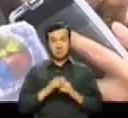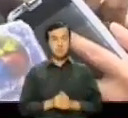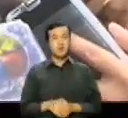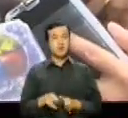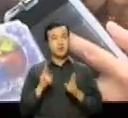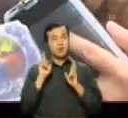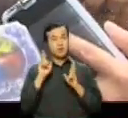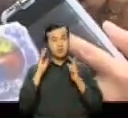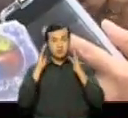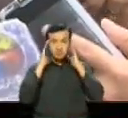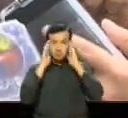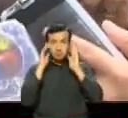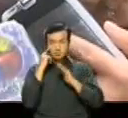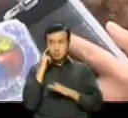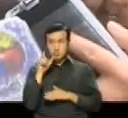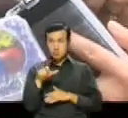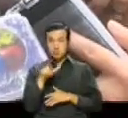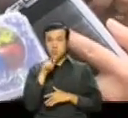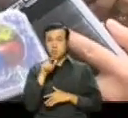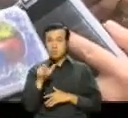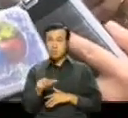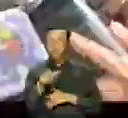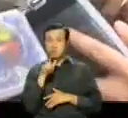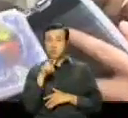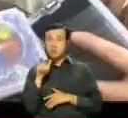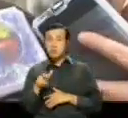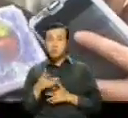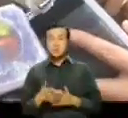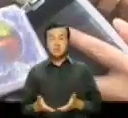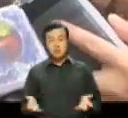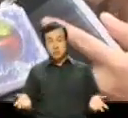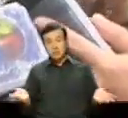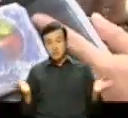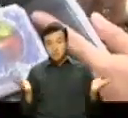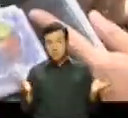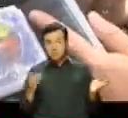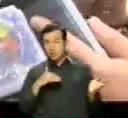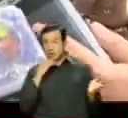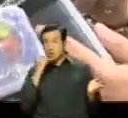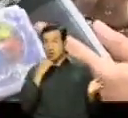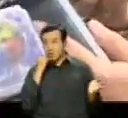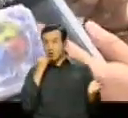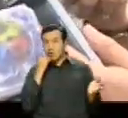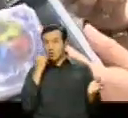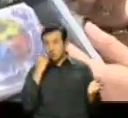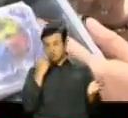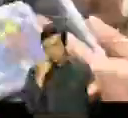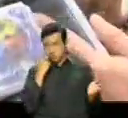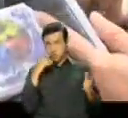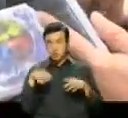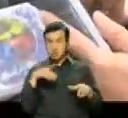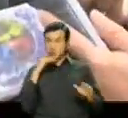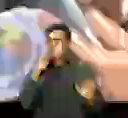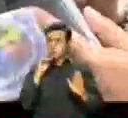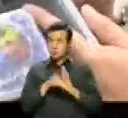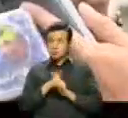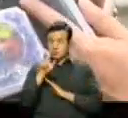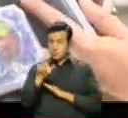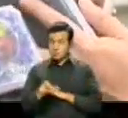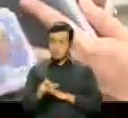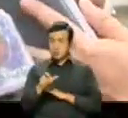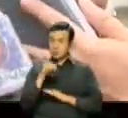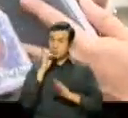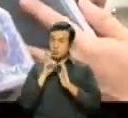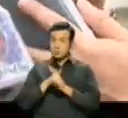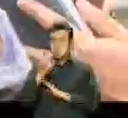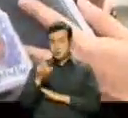Espero no enterarme para ver si llego a algunas acciones legales para